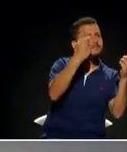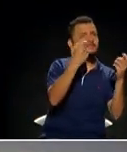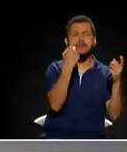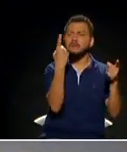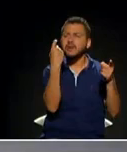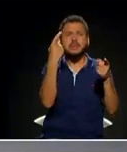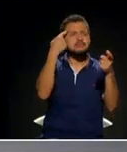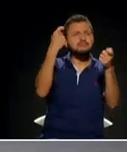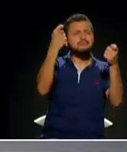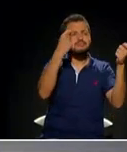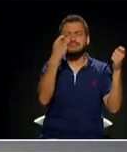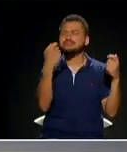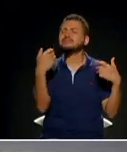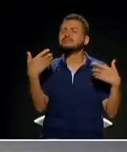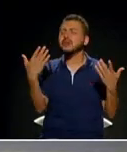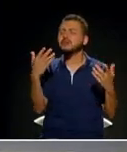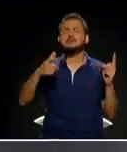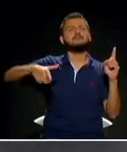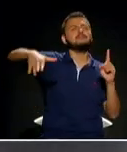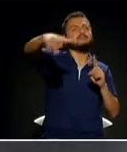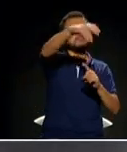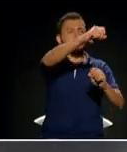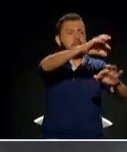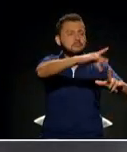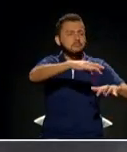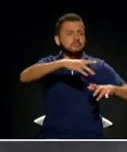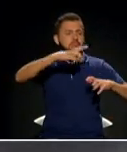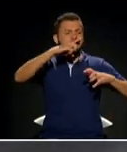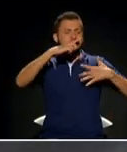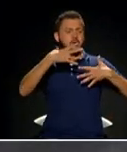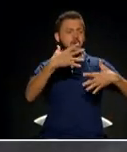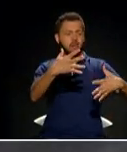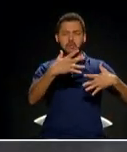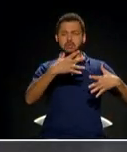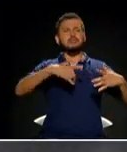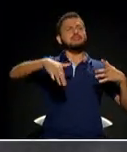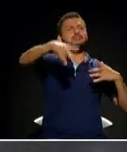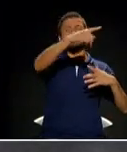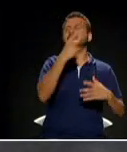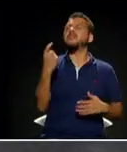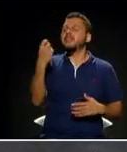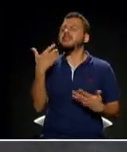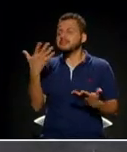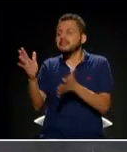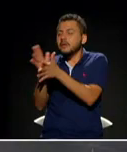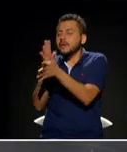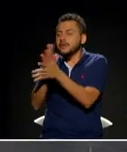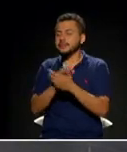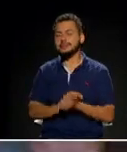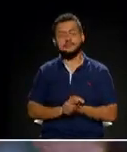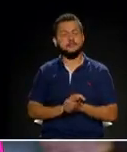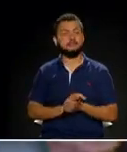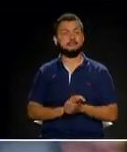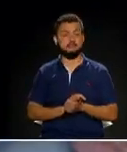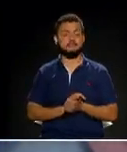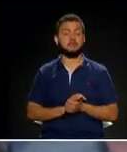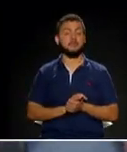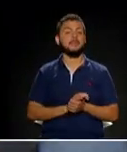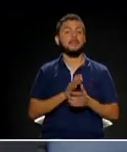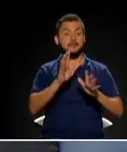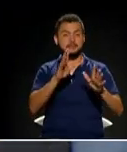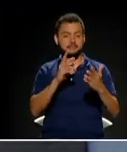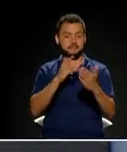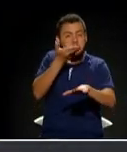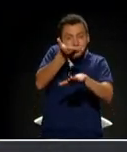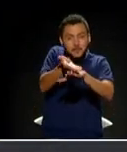mejorar la calidad del aire de la ciudad medellín 24/7 esa es una propuesta que nosotros tenemos que es innovadora